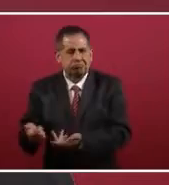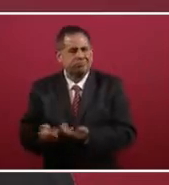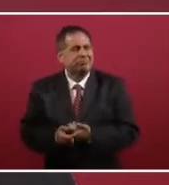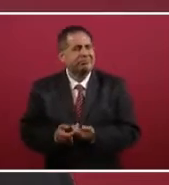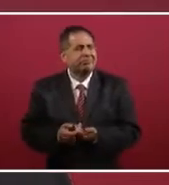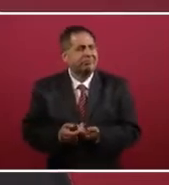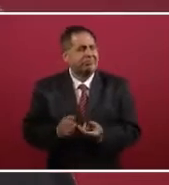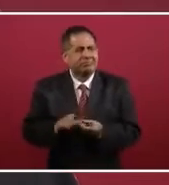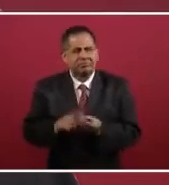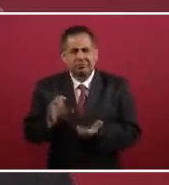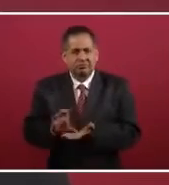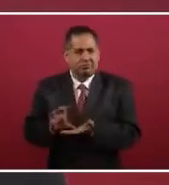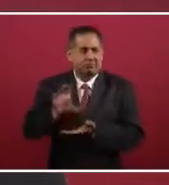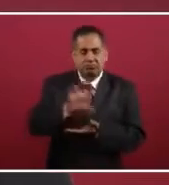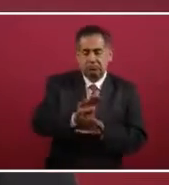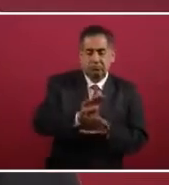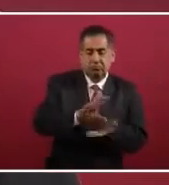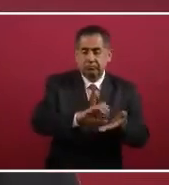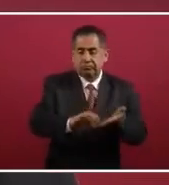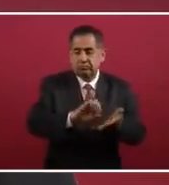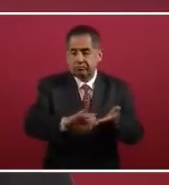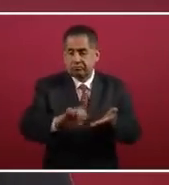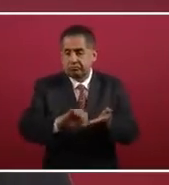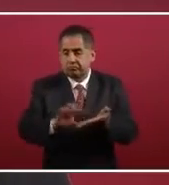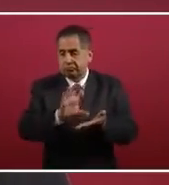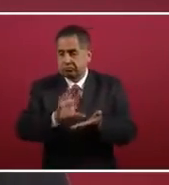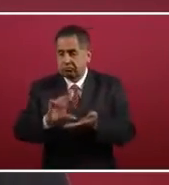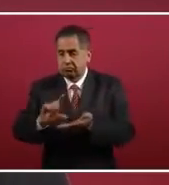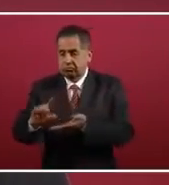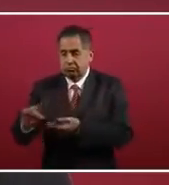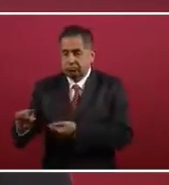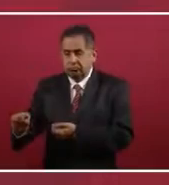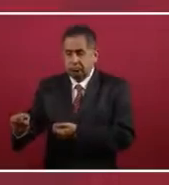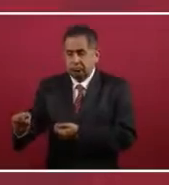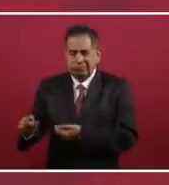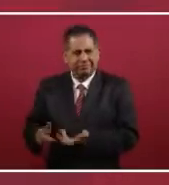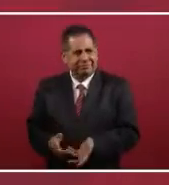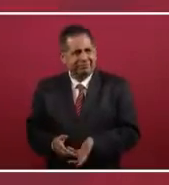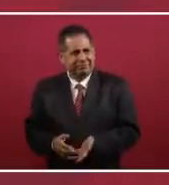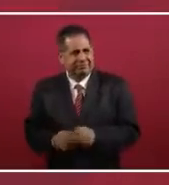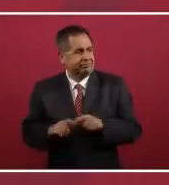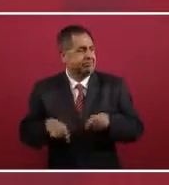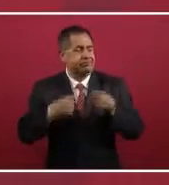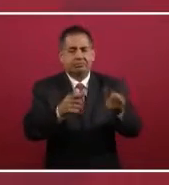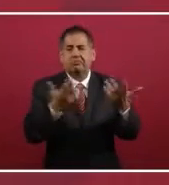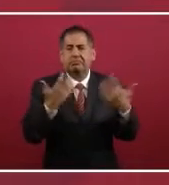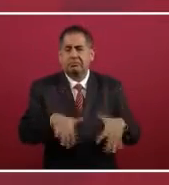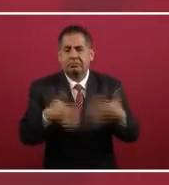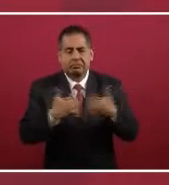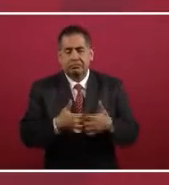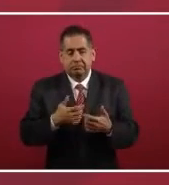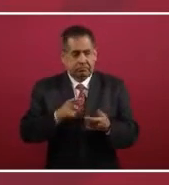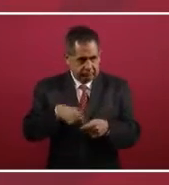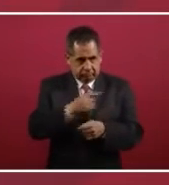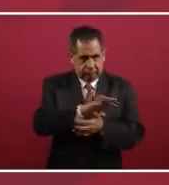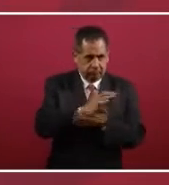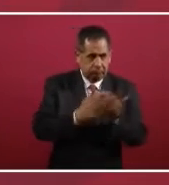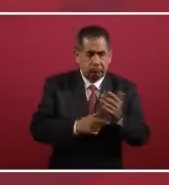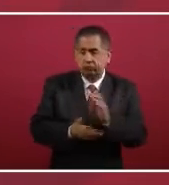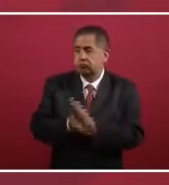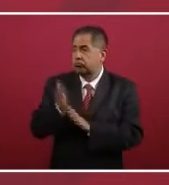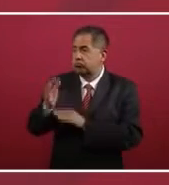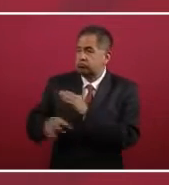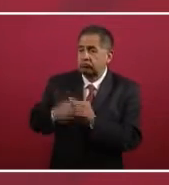dinero y lo mismo, se contrataba con empresas que no cumplían,